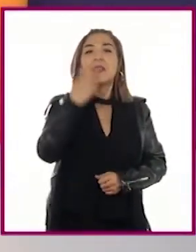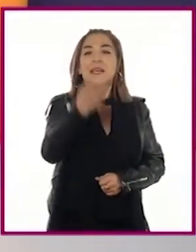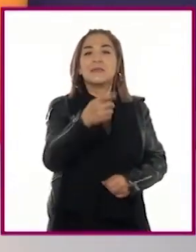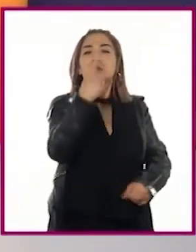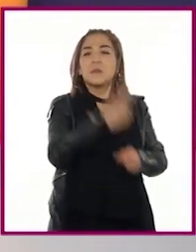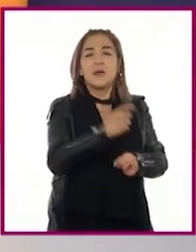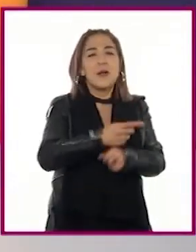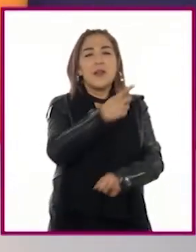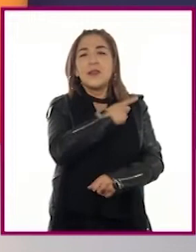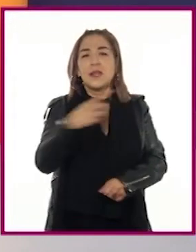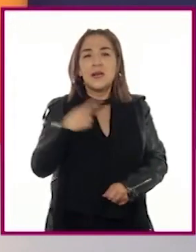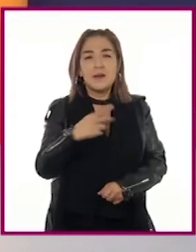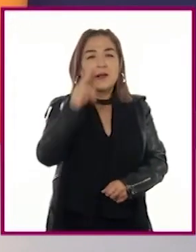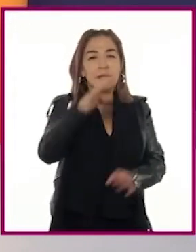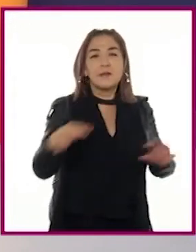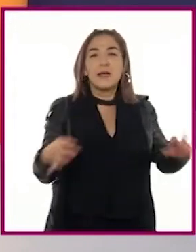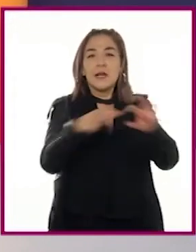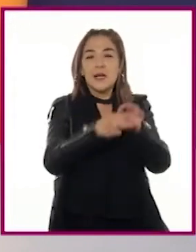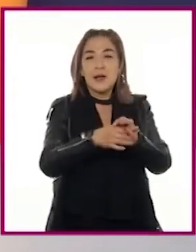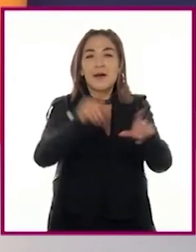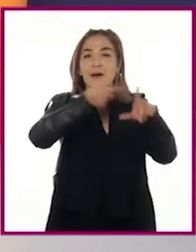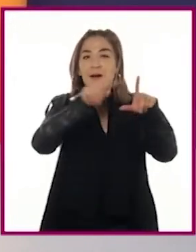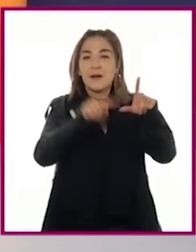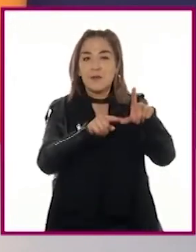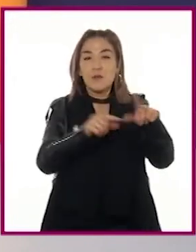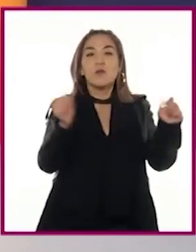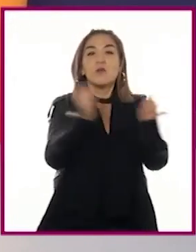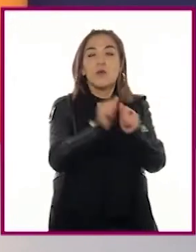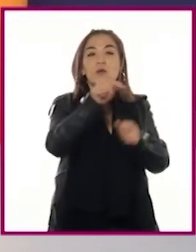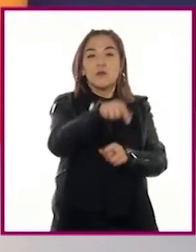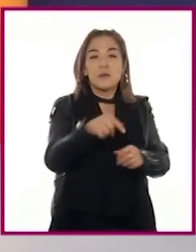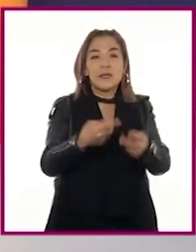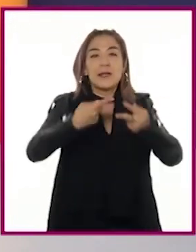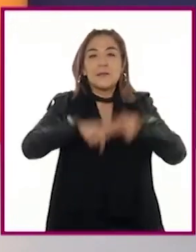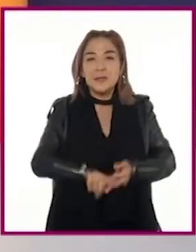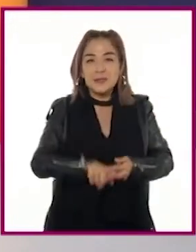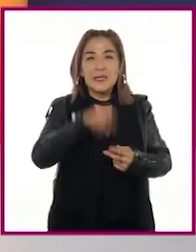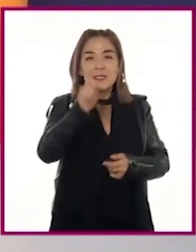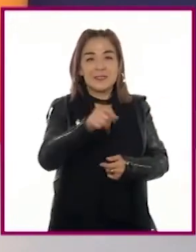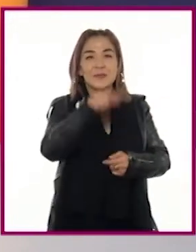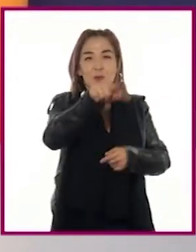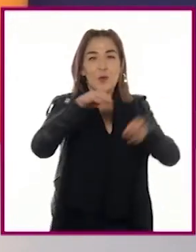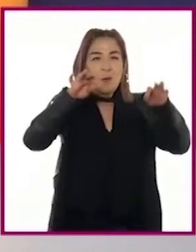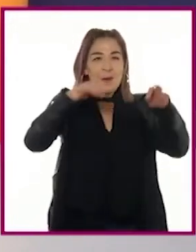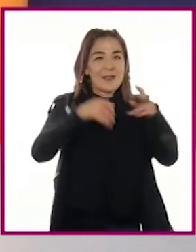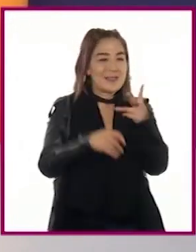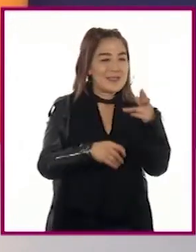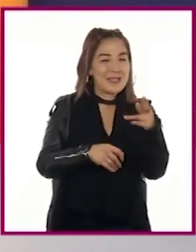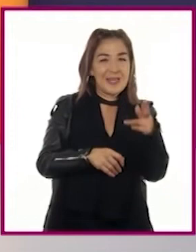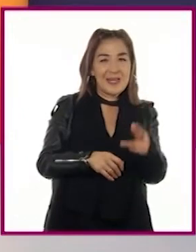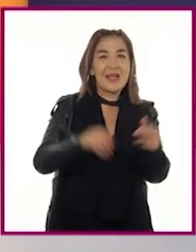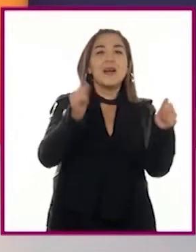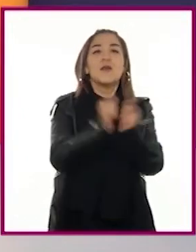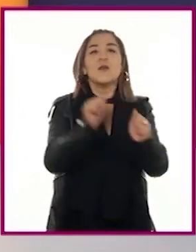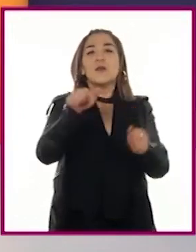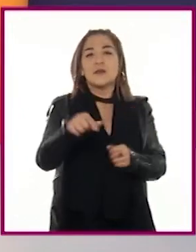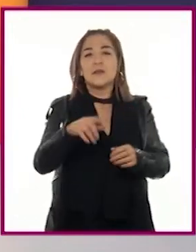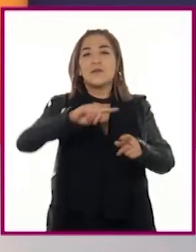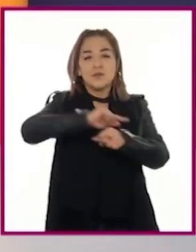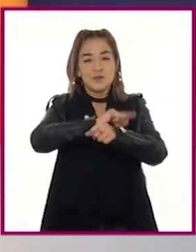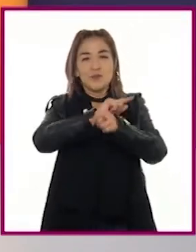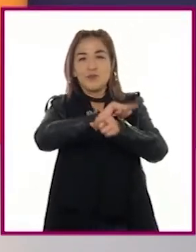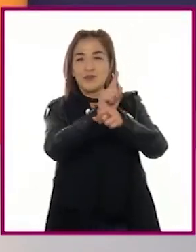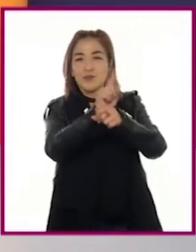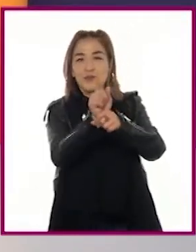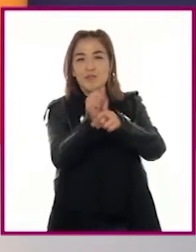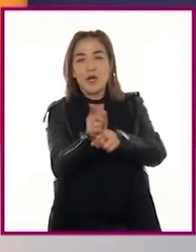acercamiento, ustedes han podido asociar a los ángulos con la apertura entre las hojas de las tijeras, las manecillas del reloj, con las esquinas de